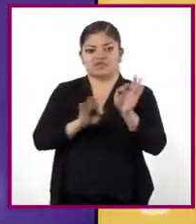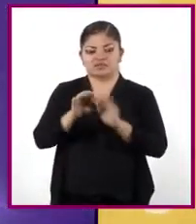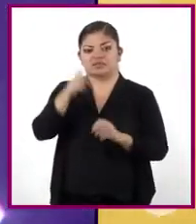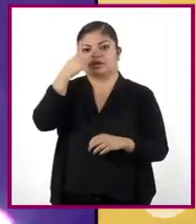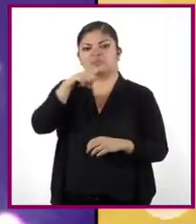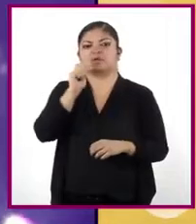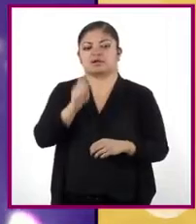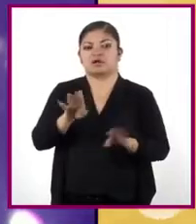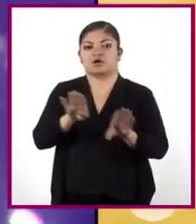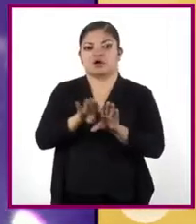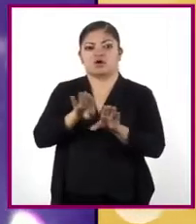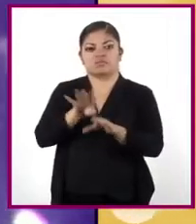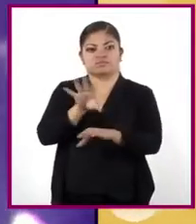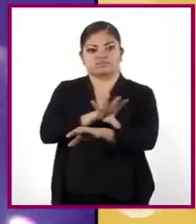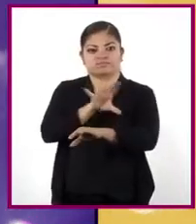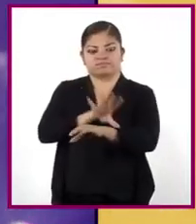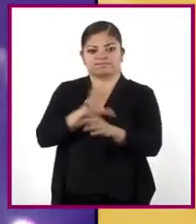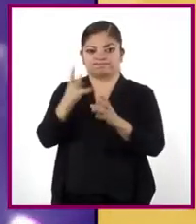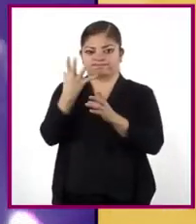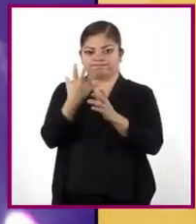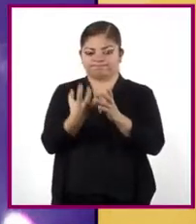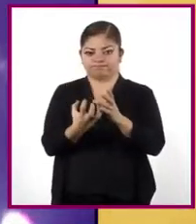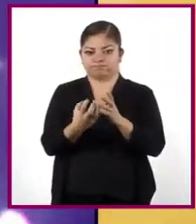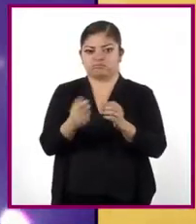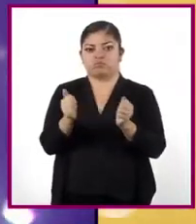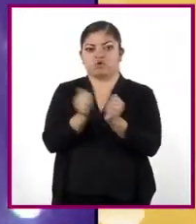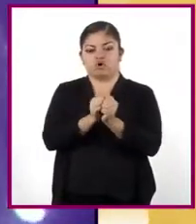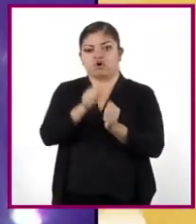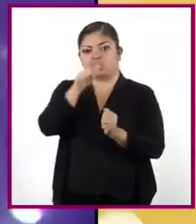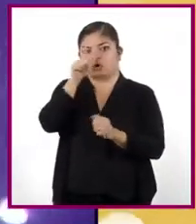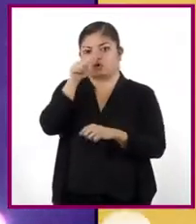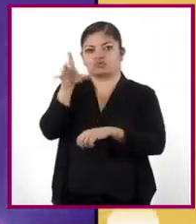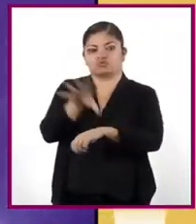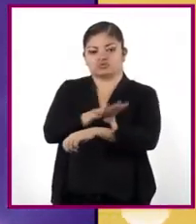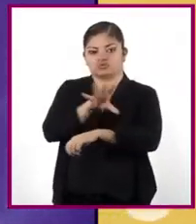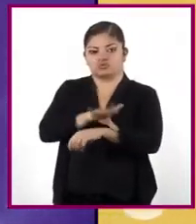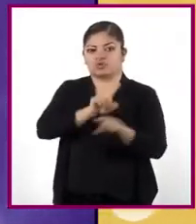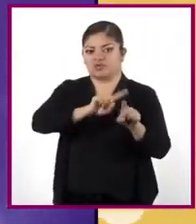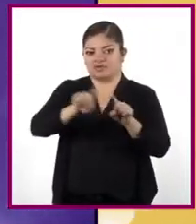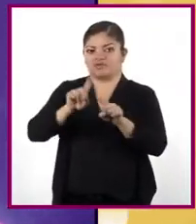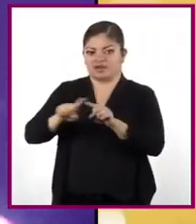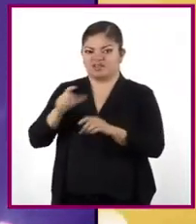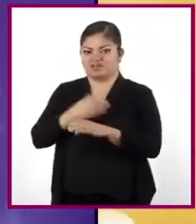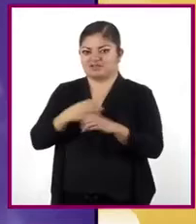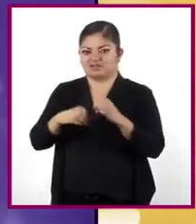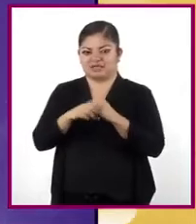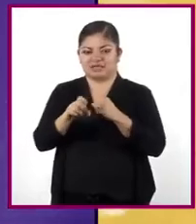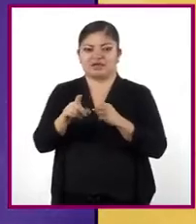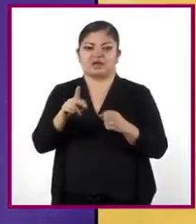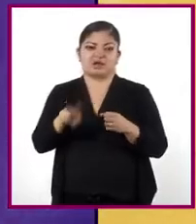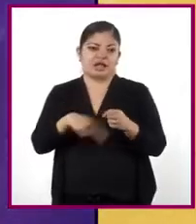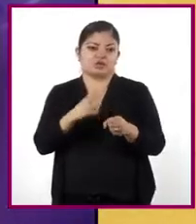del magnetismo que está ligado a la electricidad y diversos fenómenos naturales.